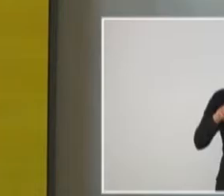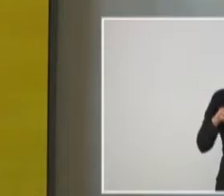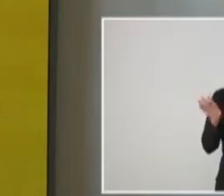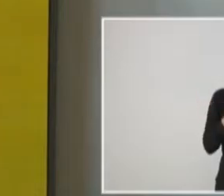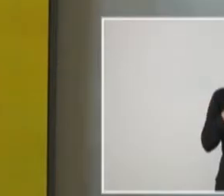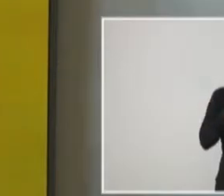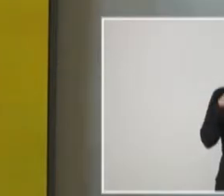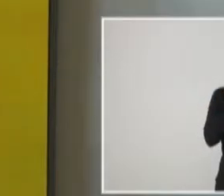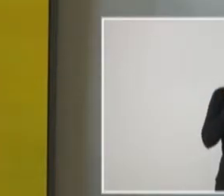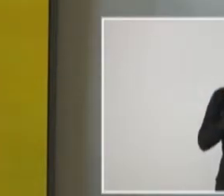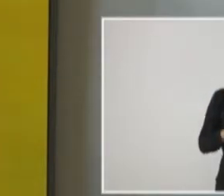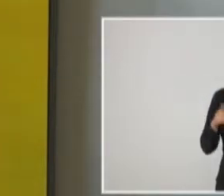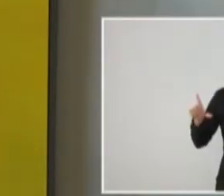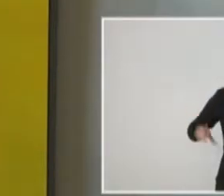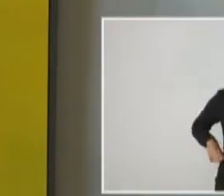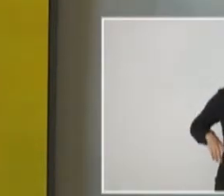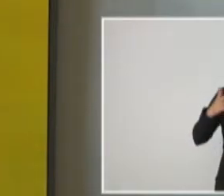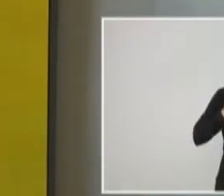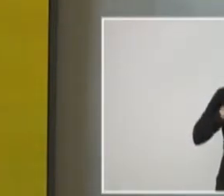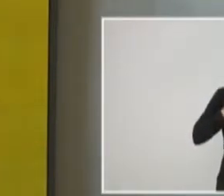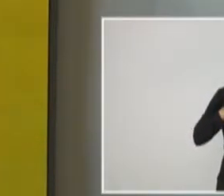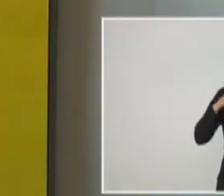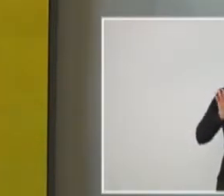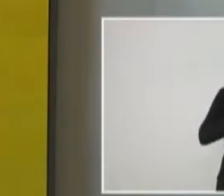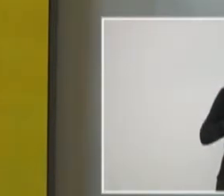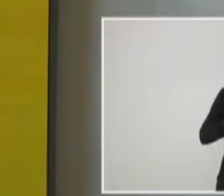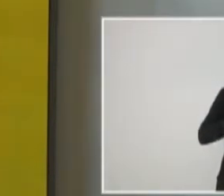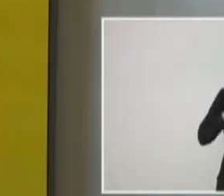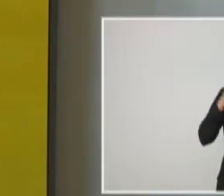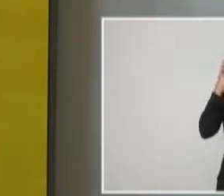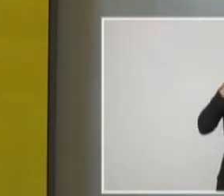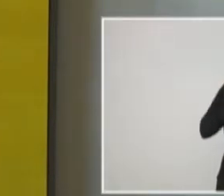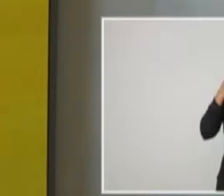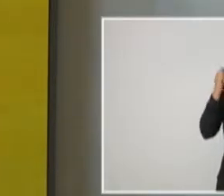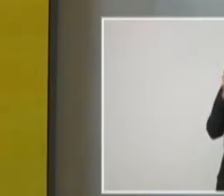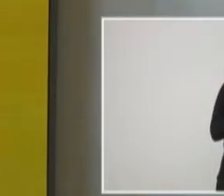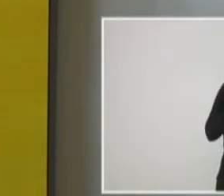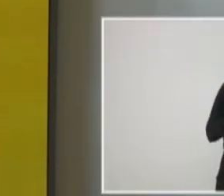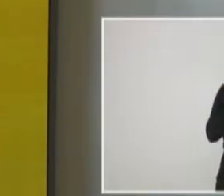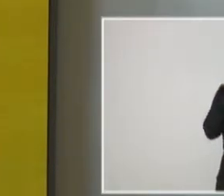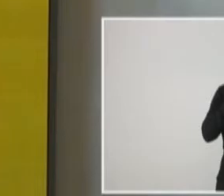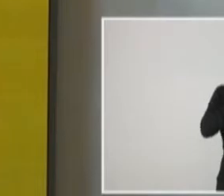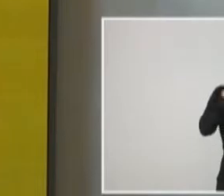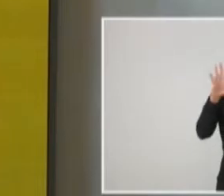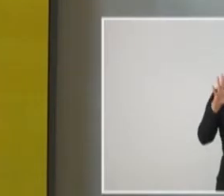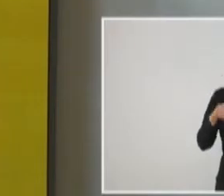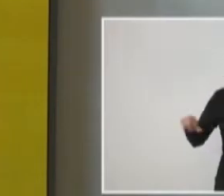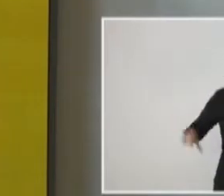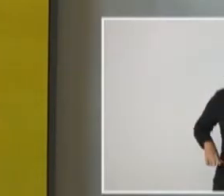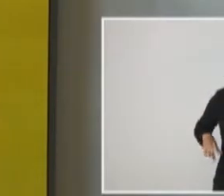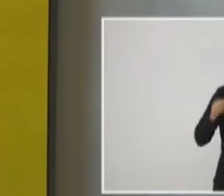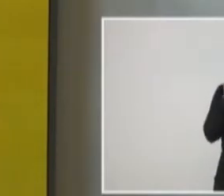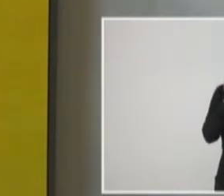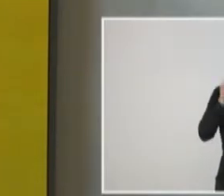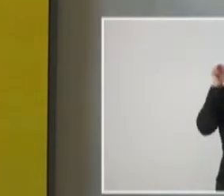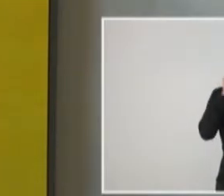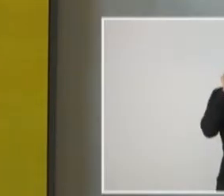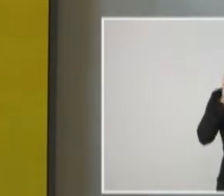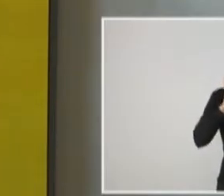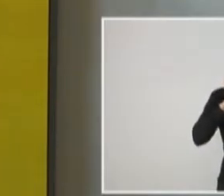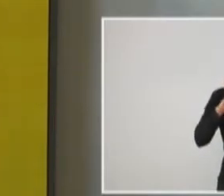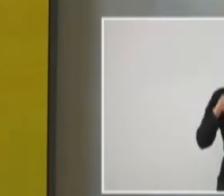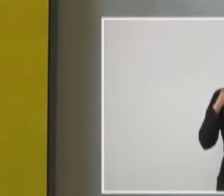Fue el compromiso de Baltasar Hinojosa en su primera intervención, en donde se comprometió a realizar un gobierno que le cueste menos a los